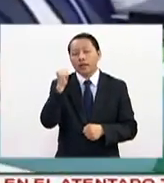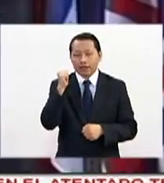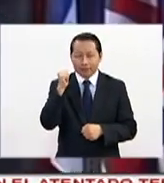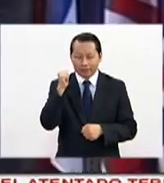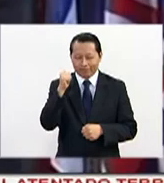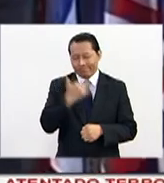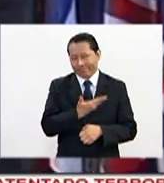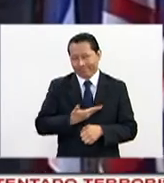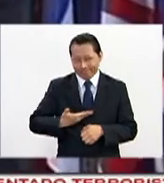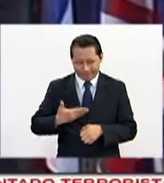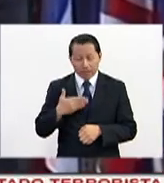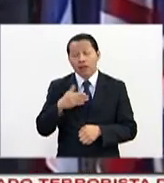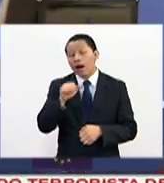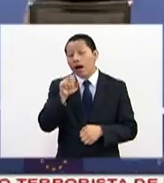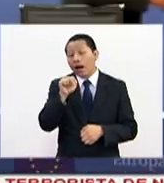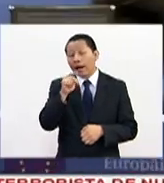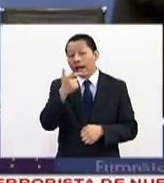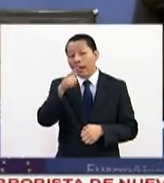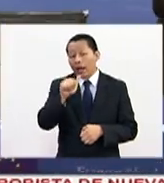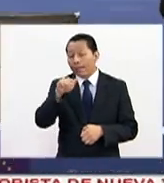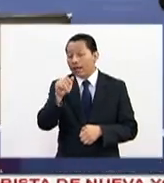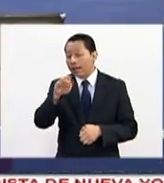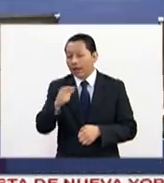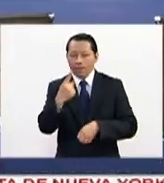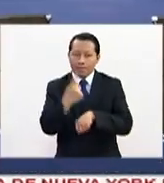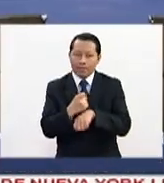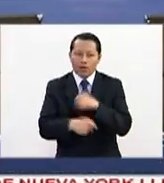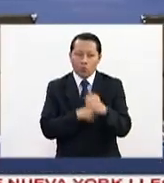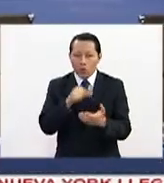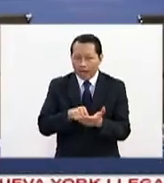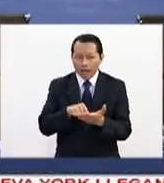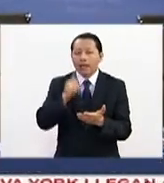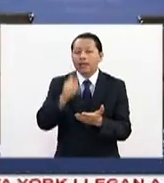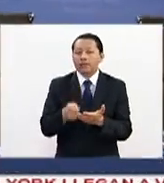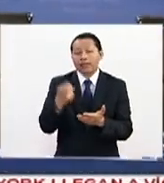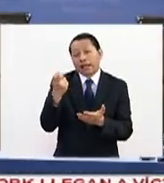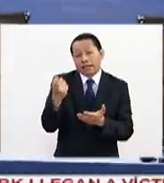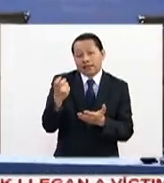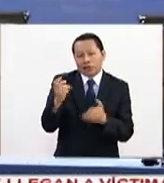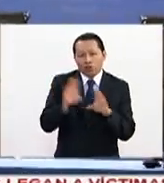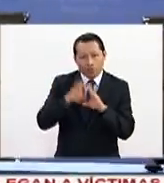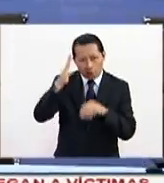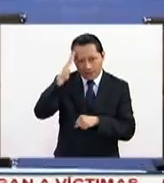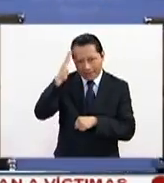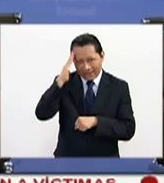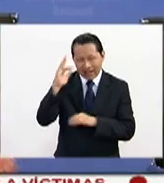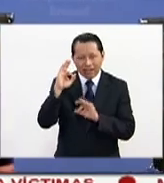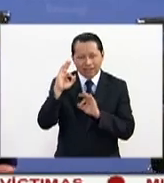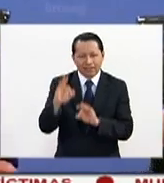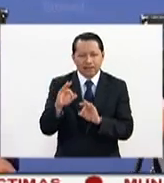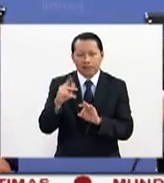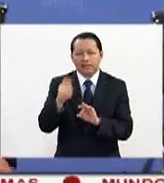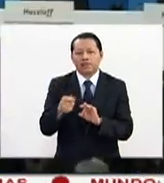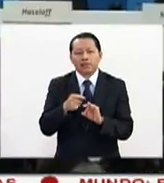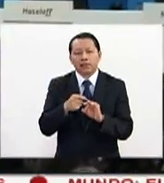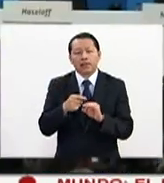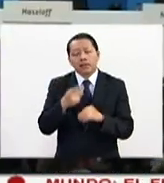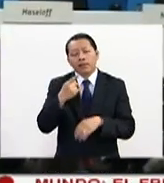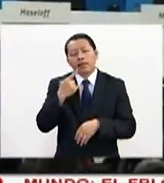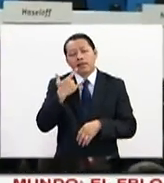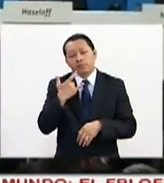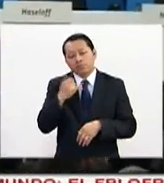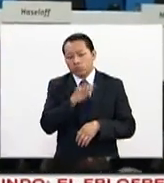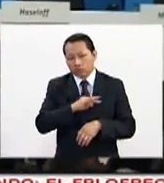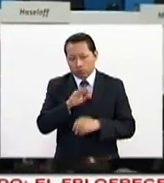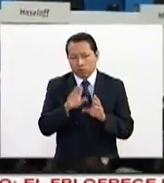se posicionó en el primer lugar. De acuerdo con Forbes, la mandataria, calificada como líder de facto, tendrá que seguir enfrentando